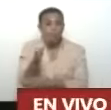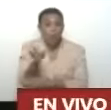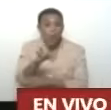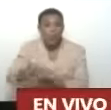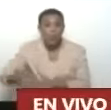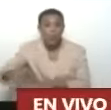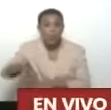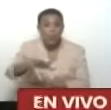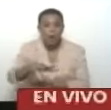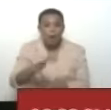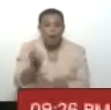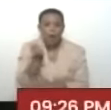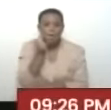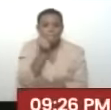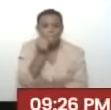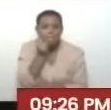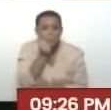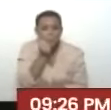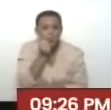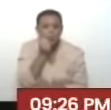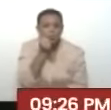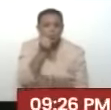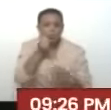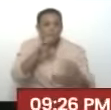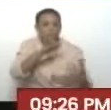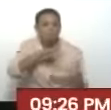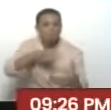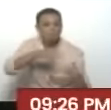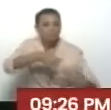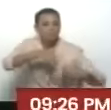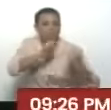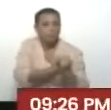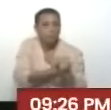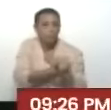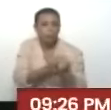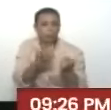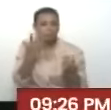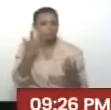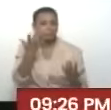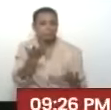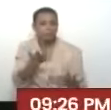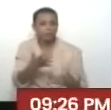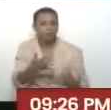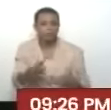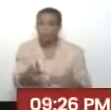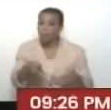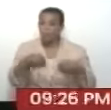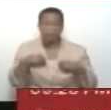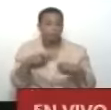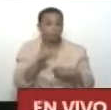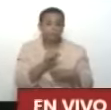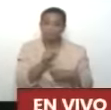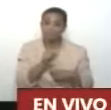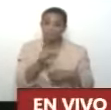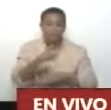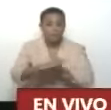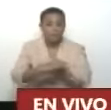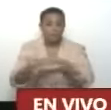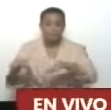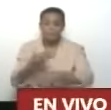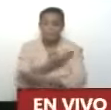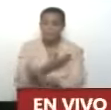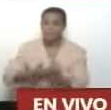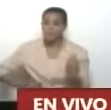sitio donde se cometió una provocación indecible, inaceptable, por parte del presidente de